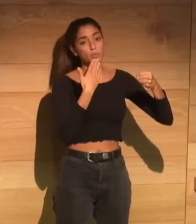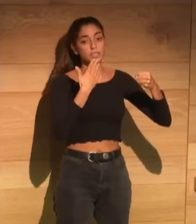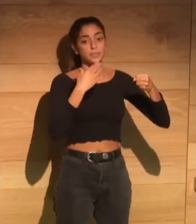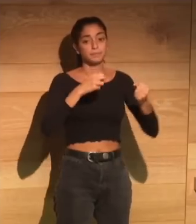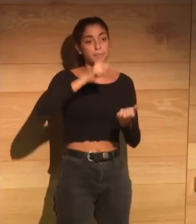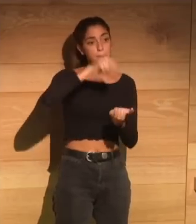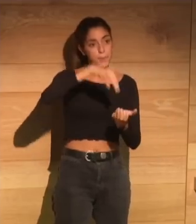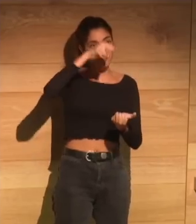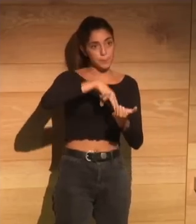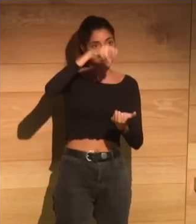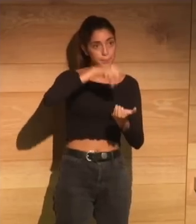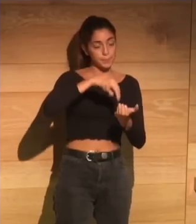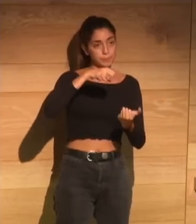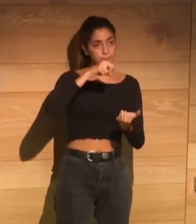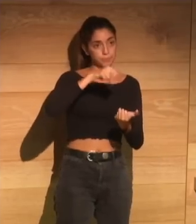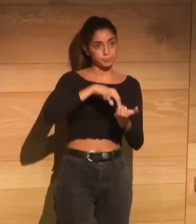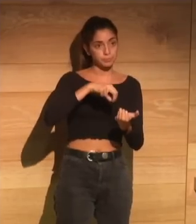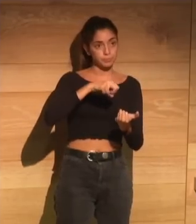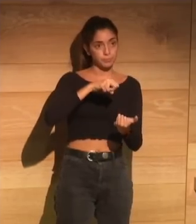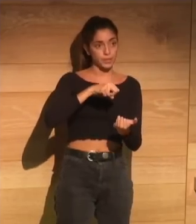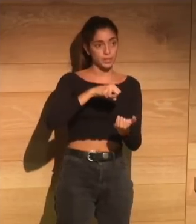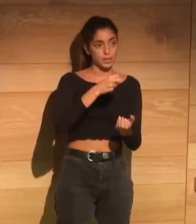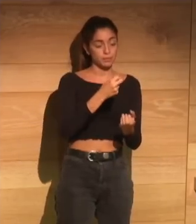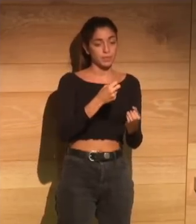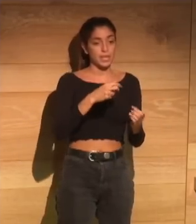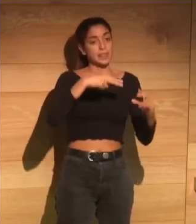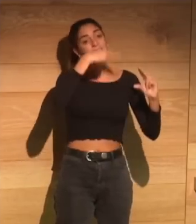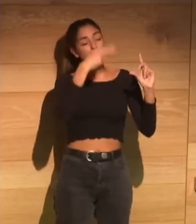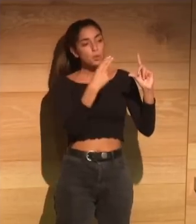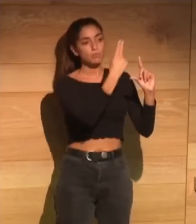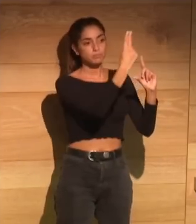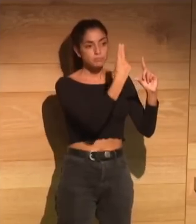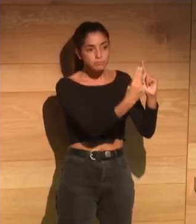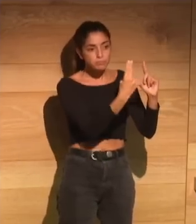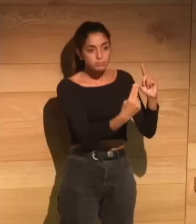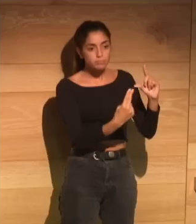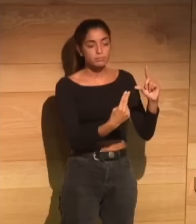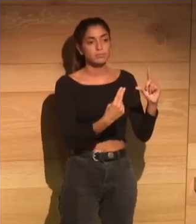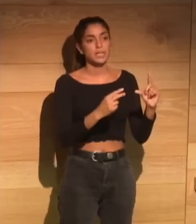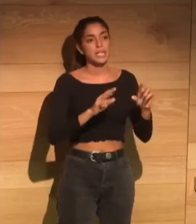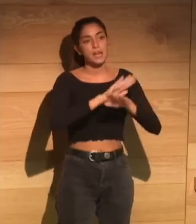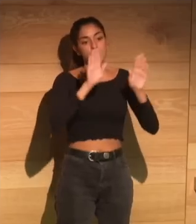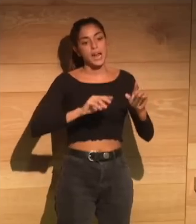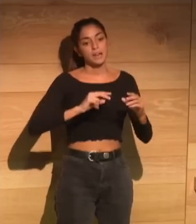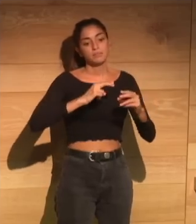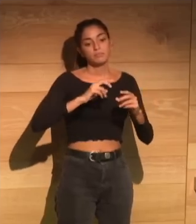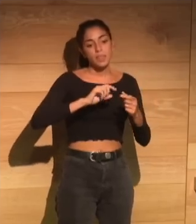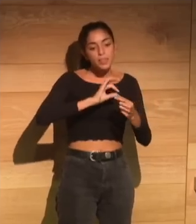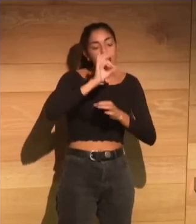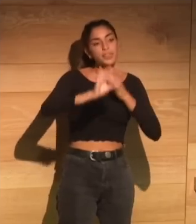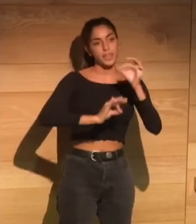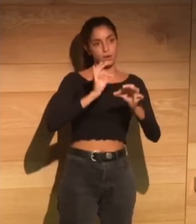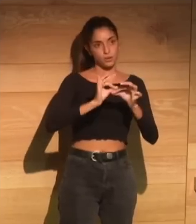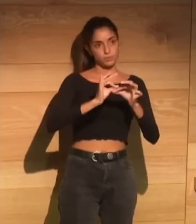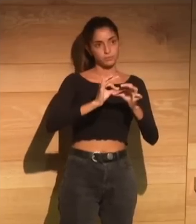el suelo, un poquito más arriba, un poquito más arriba, un poquito más arriba, y luego un poquito más abajo, un poquito más abajo, y vuelve a tocar el suelo, y es un ciclo. Siempre eran movimientos cíclicos.